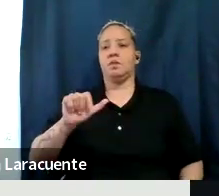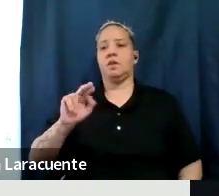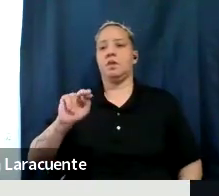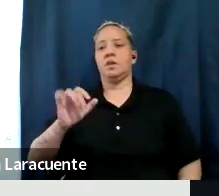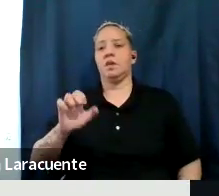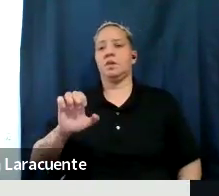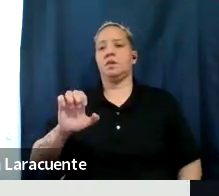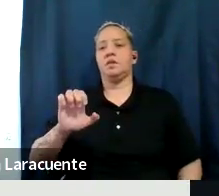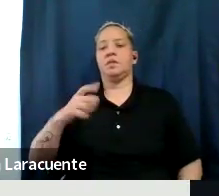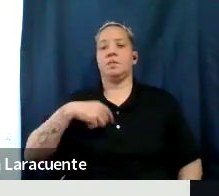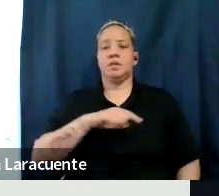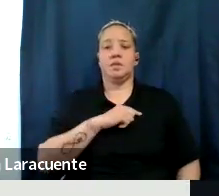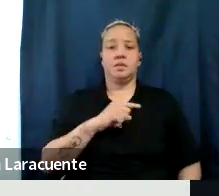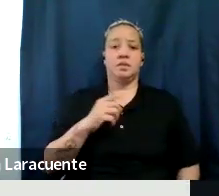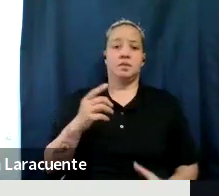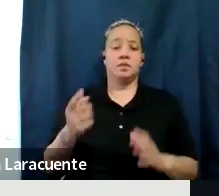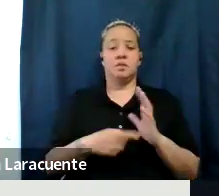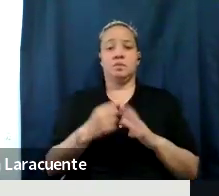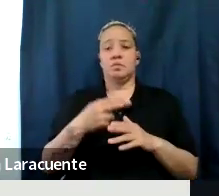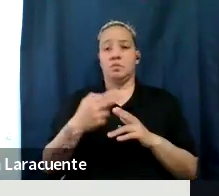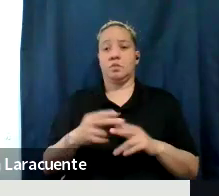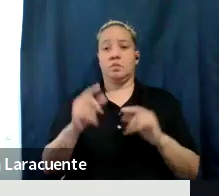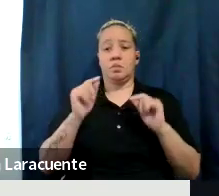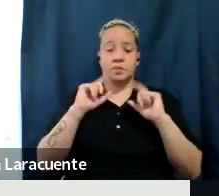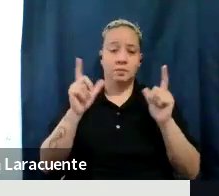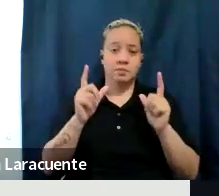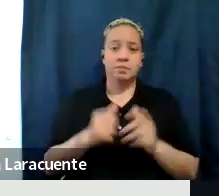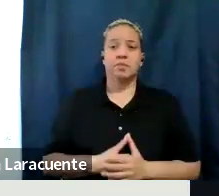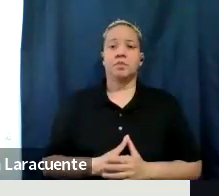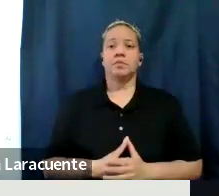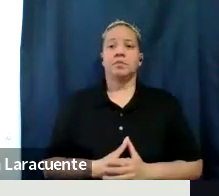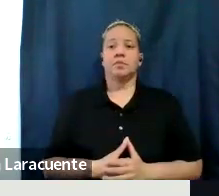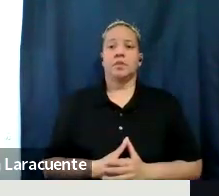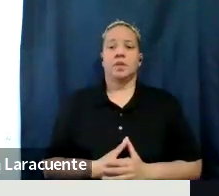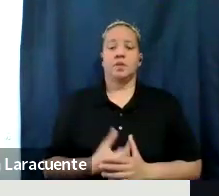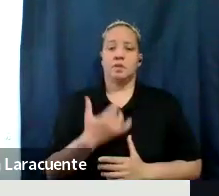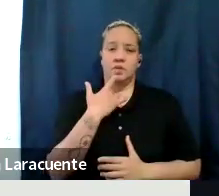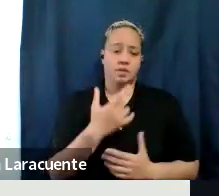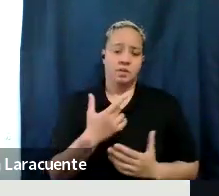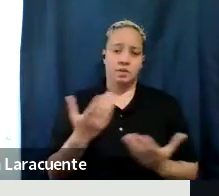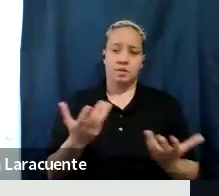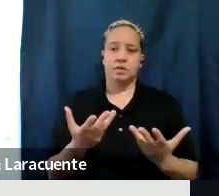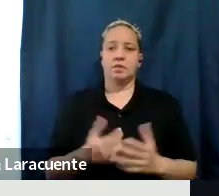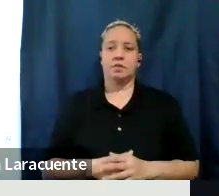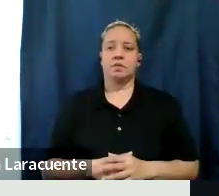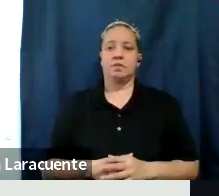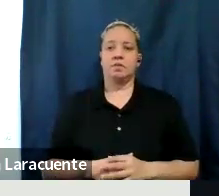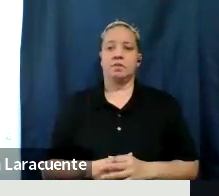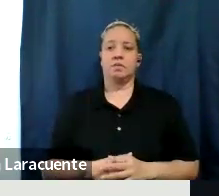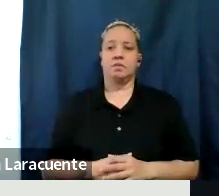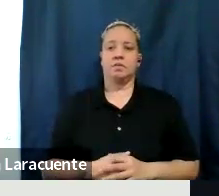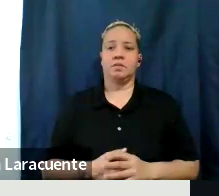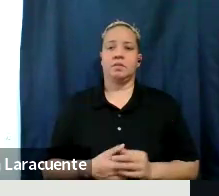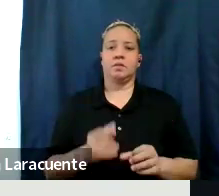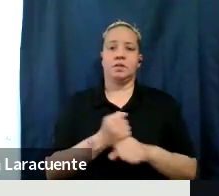Y algunos nombres les sorprendería. Algunos nombres les sorprendería. No voy a decirlo aquí, no quiero ahora crear